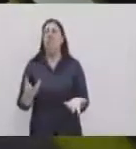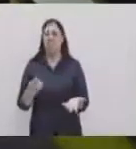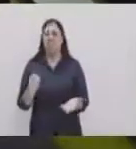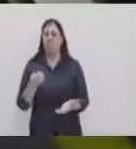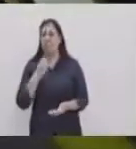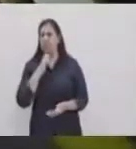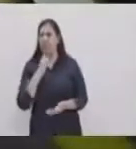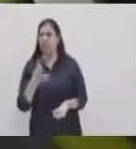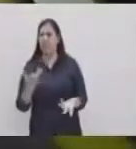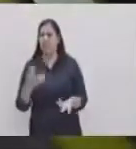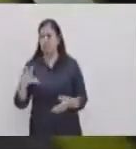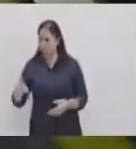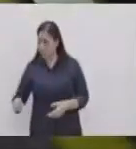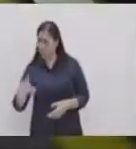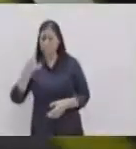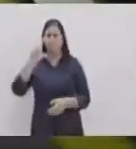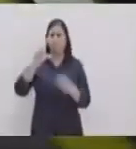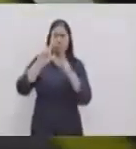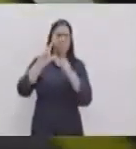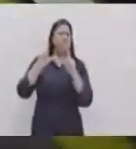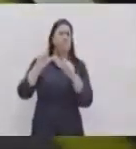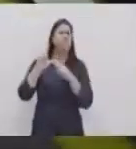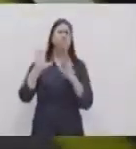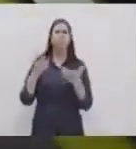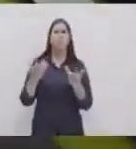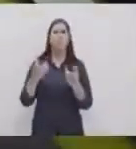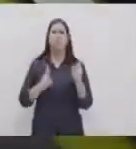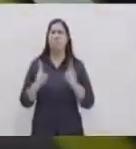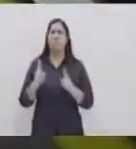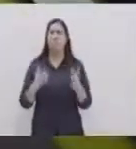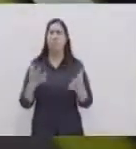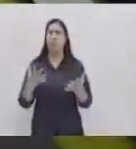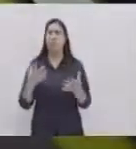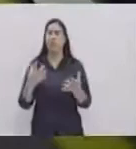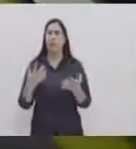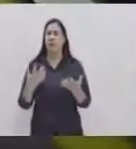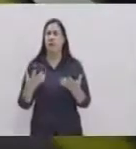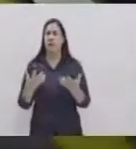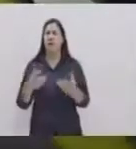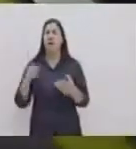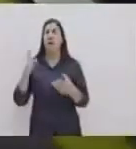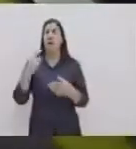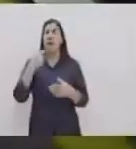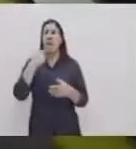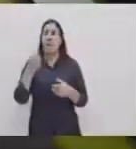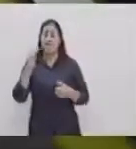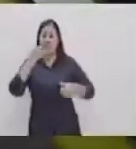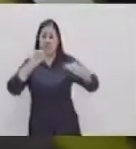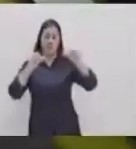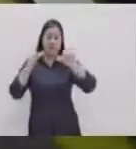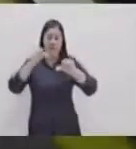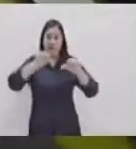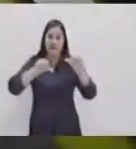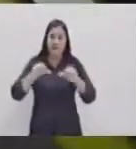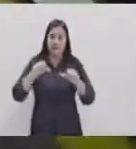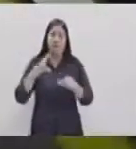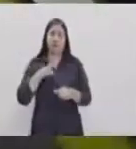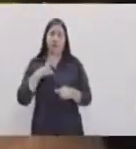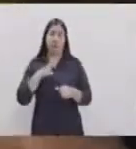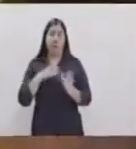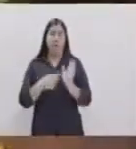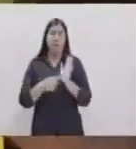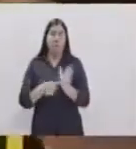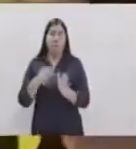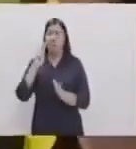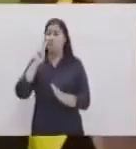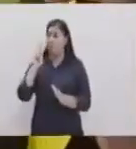podría ser tal vez esta, ¿no? Que es este compuesto químico que tenemos acá, que